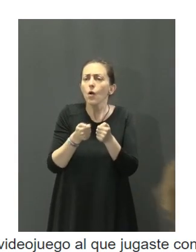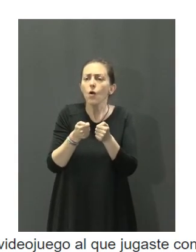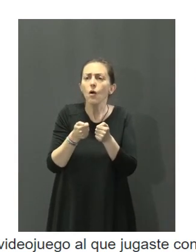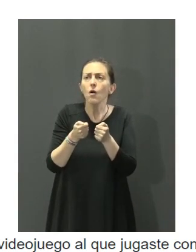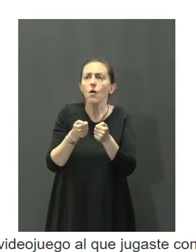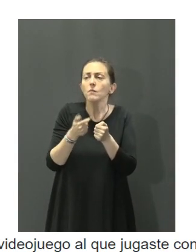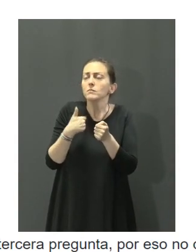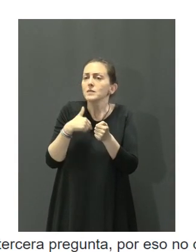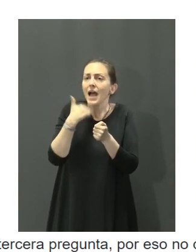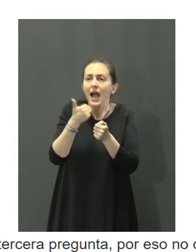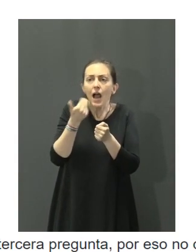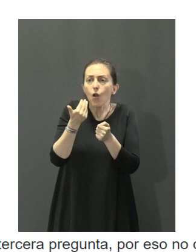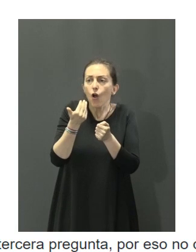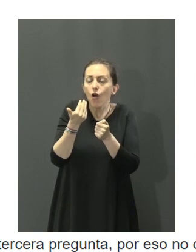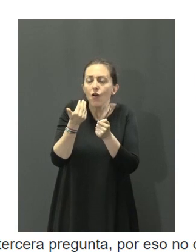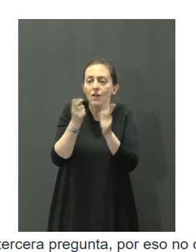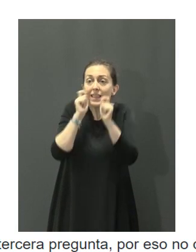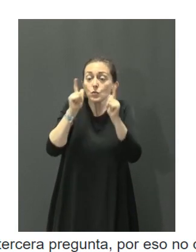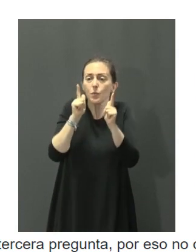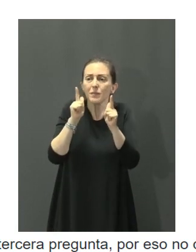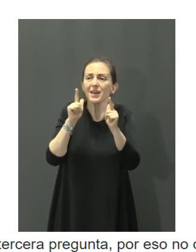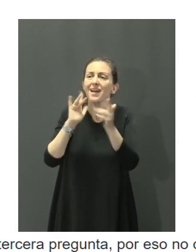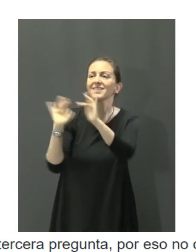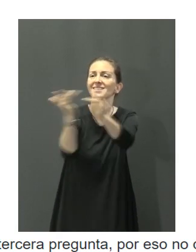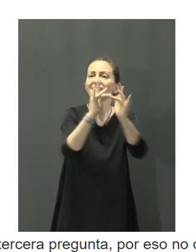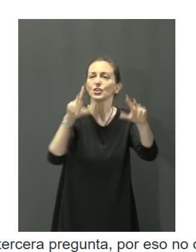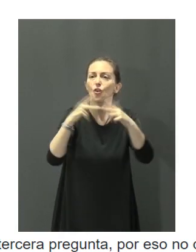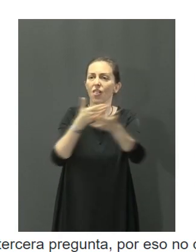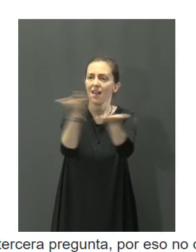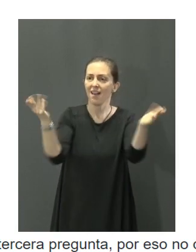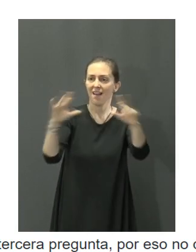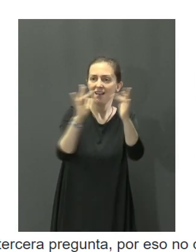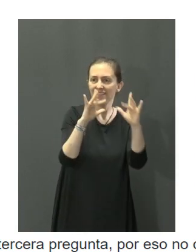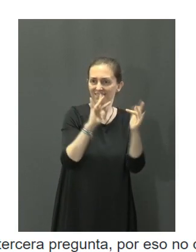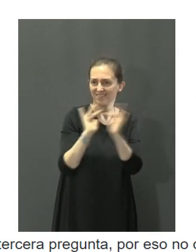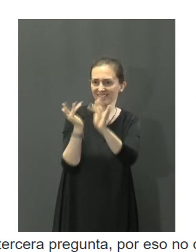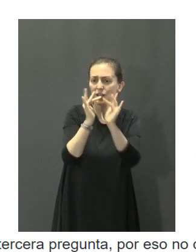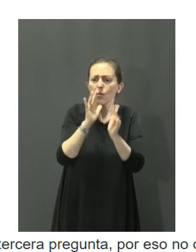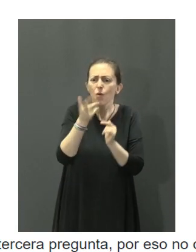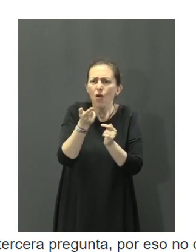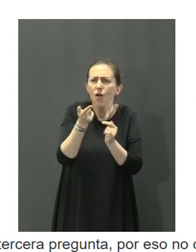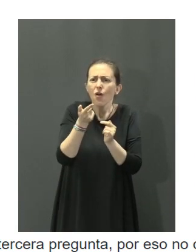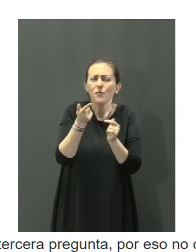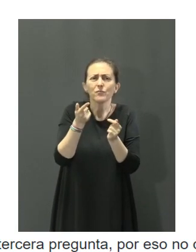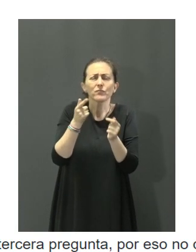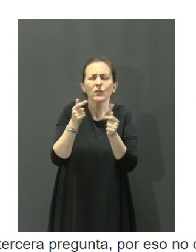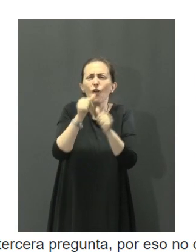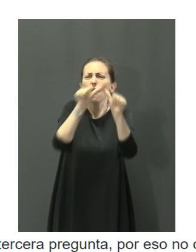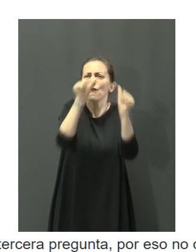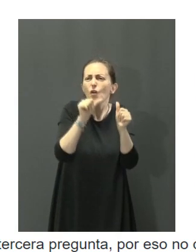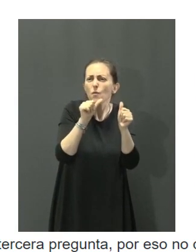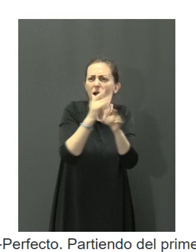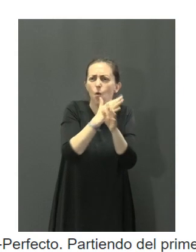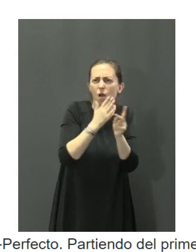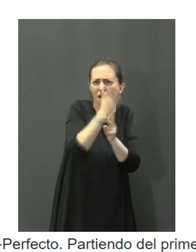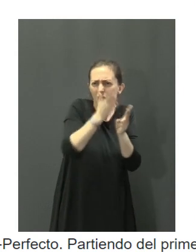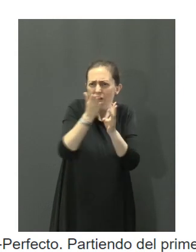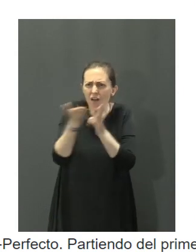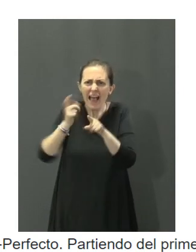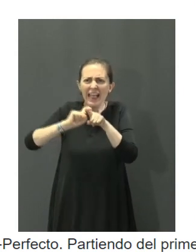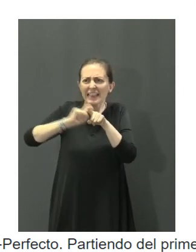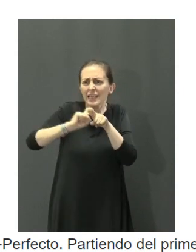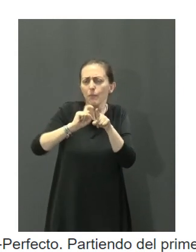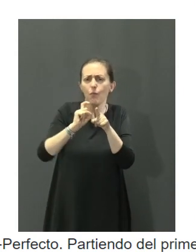elemento por descubrir en cuanto a la interacción social, porque tienen tanta variedad de modos de juego, de tipos